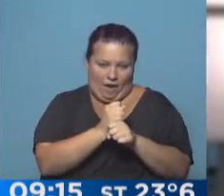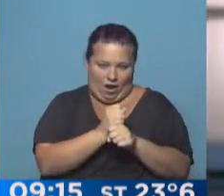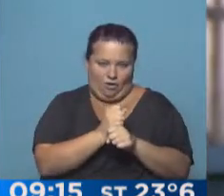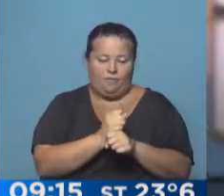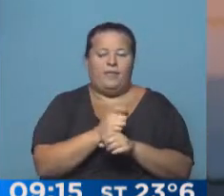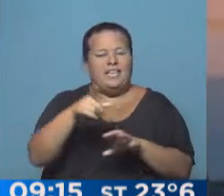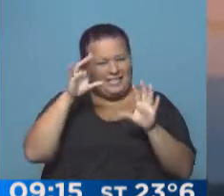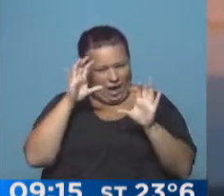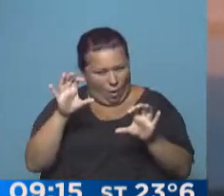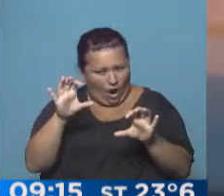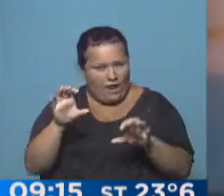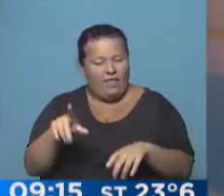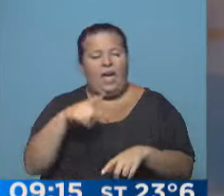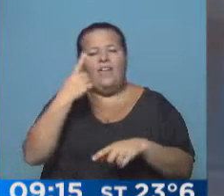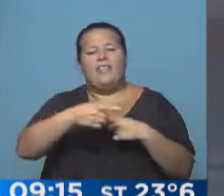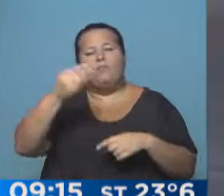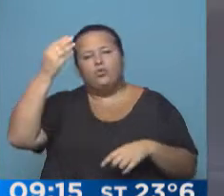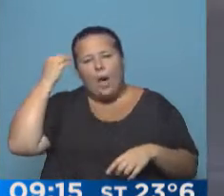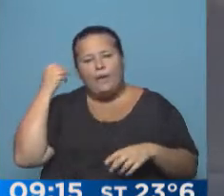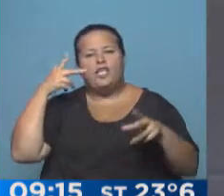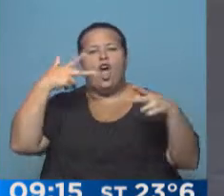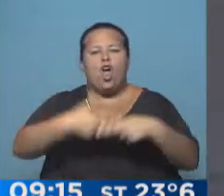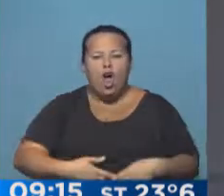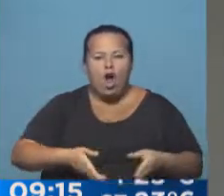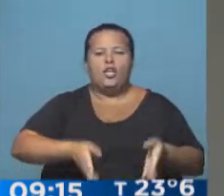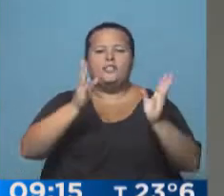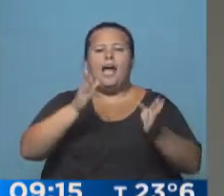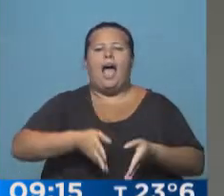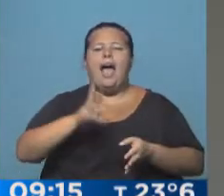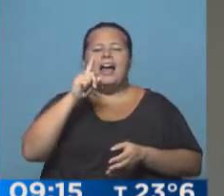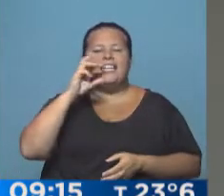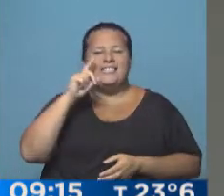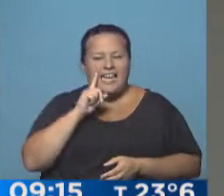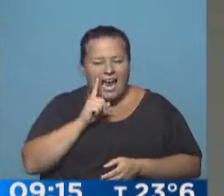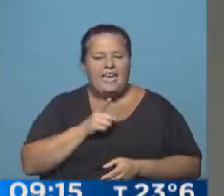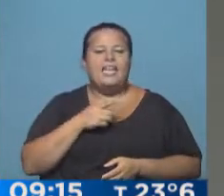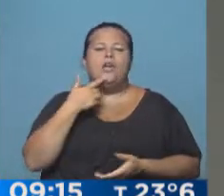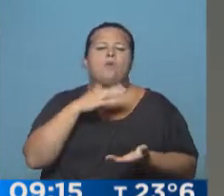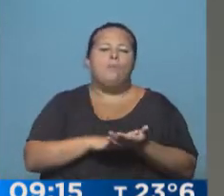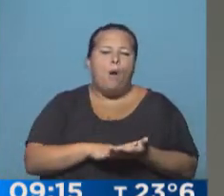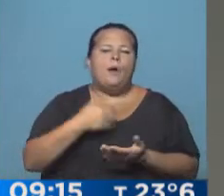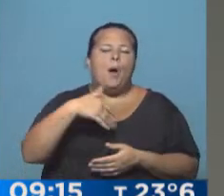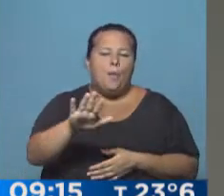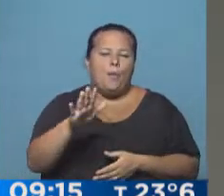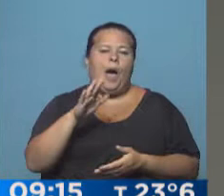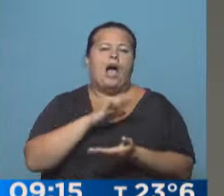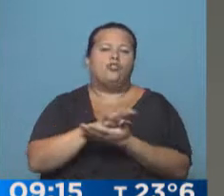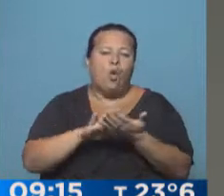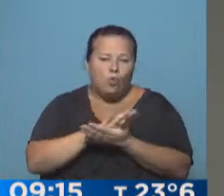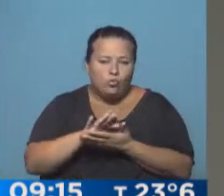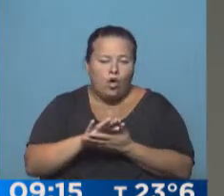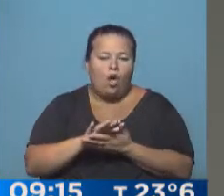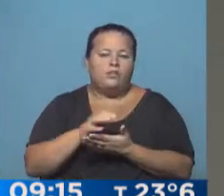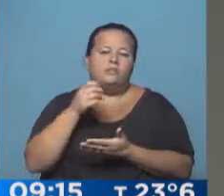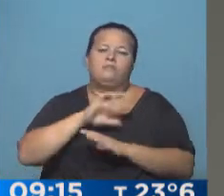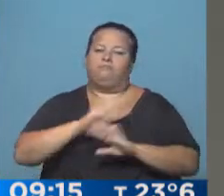se acuerdan que en diferentes oportunidades habían cortado la autopista ricchieri y con la promesa de llegar a una solución salieron